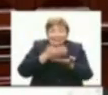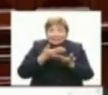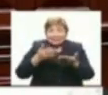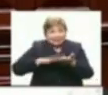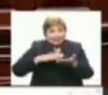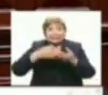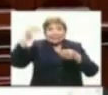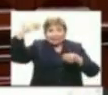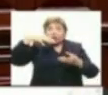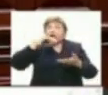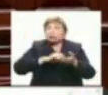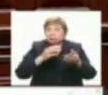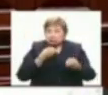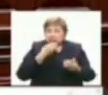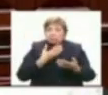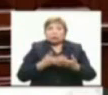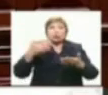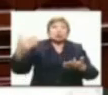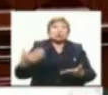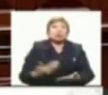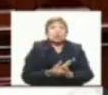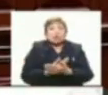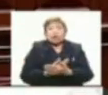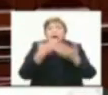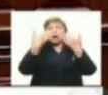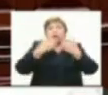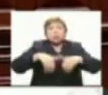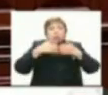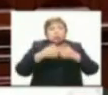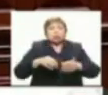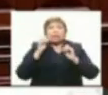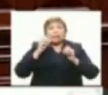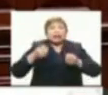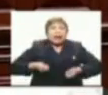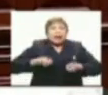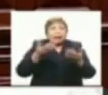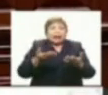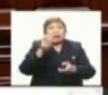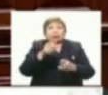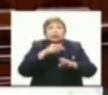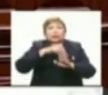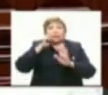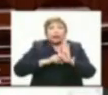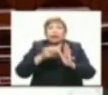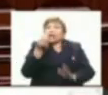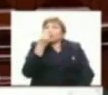artesanales y el reflote de una nueva de nuestra industria para abastecer a nuestros programas de